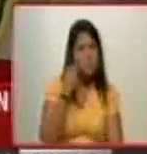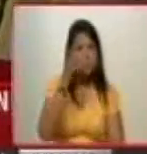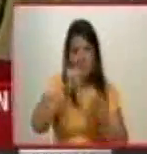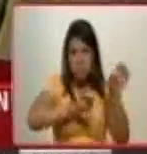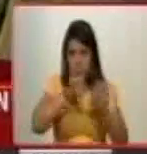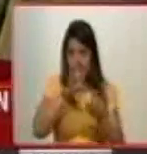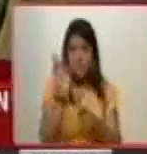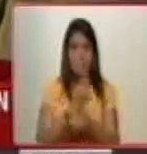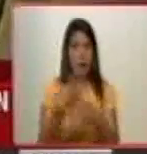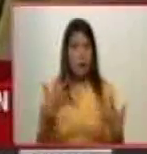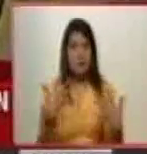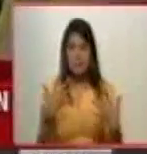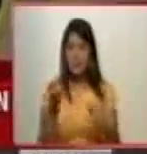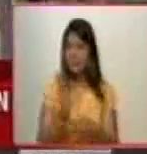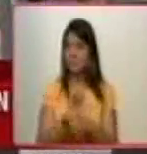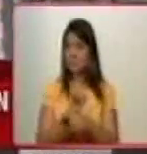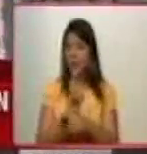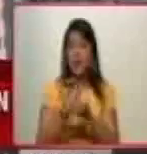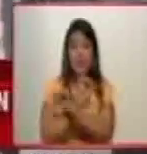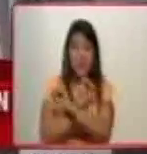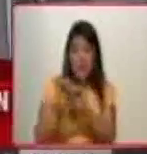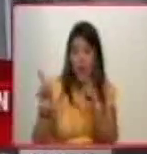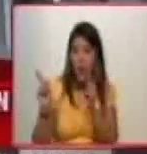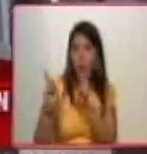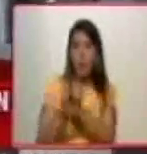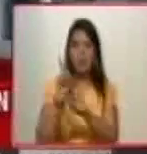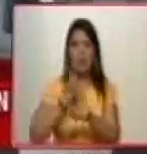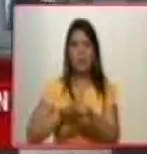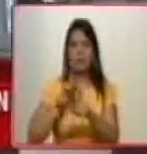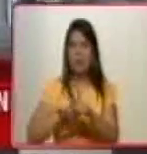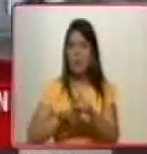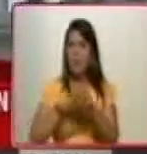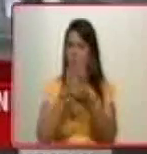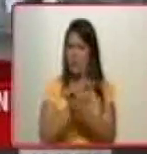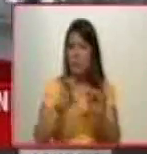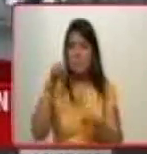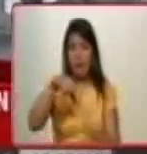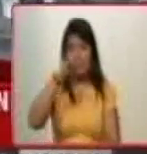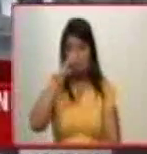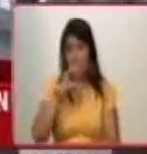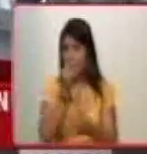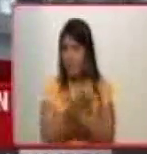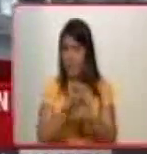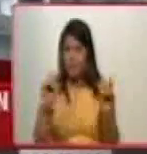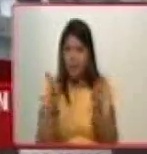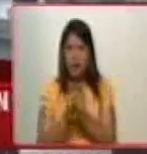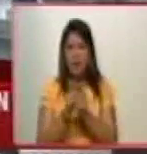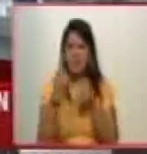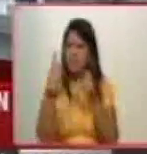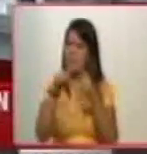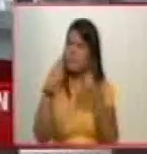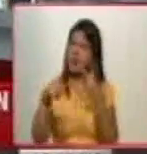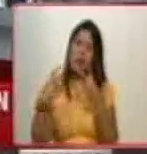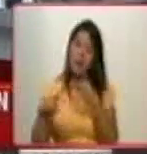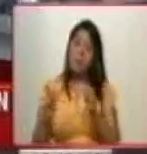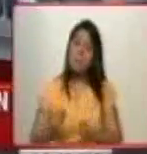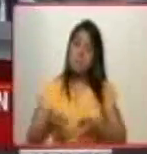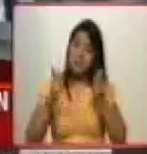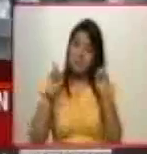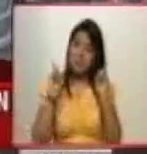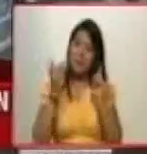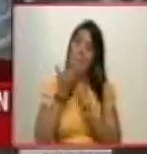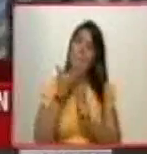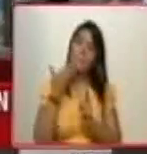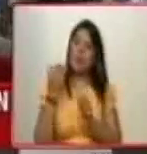acelerar y culminar en los tiempos previstos, la mayoría de ellos para este mismo año, un conjunto de obras que van a permitir